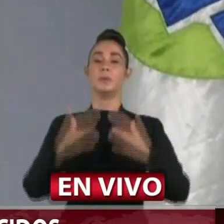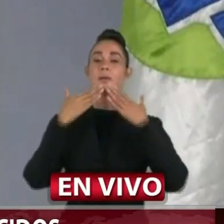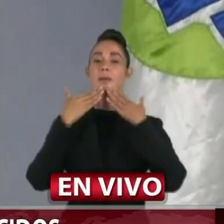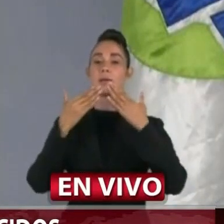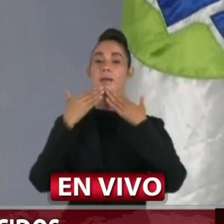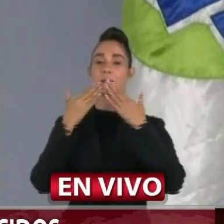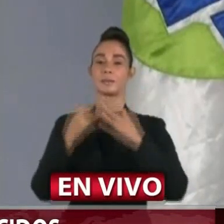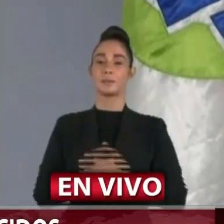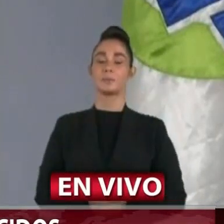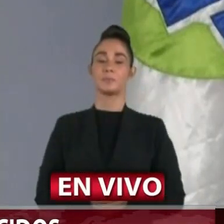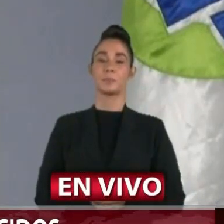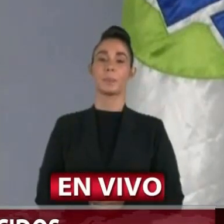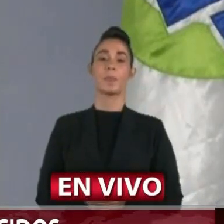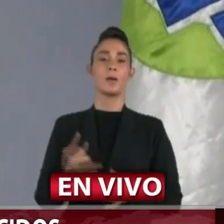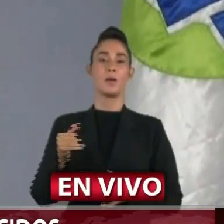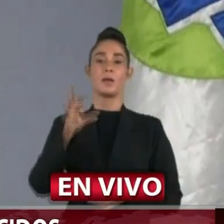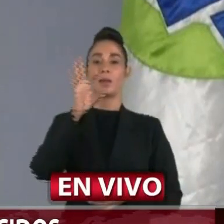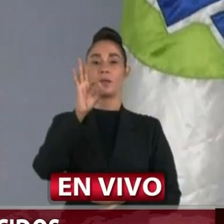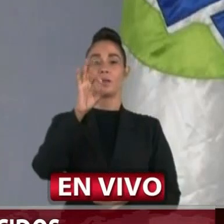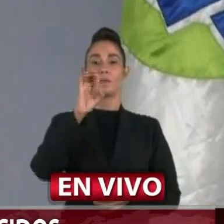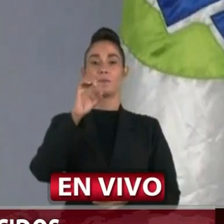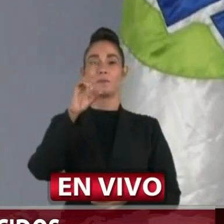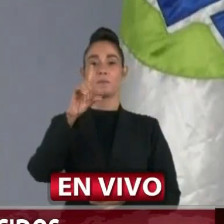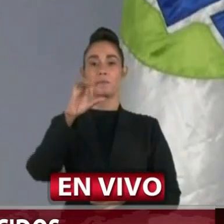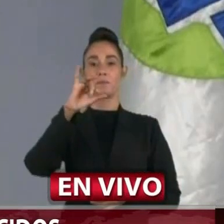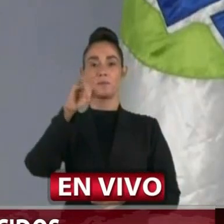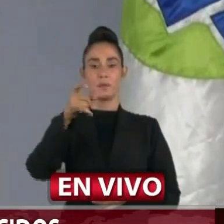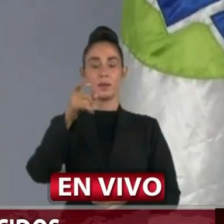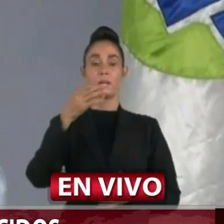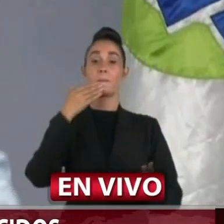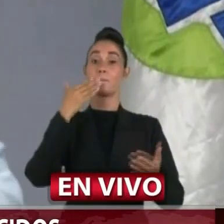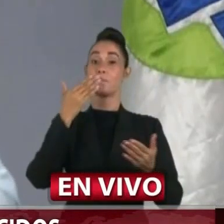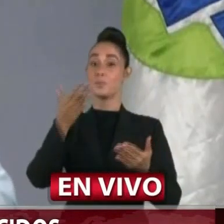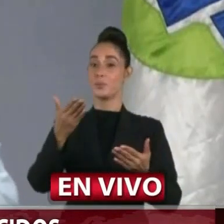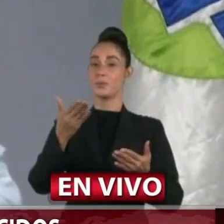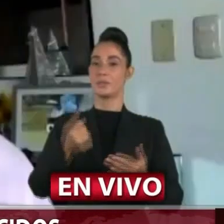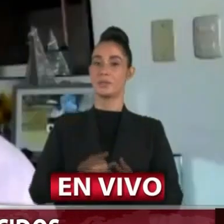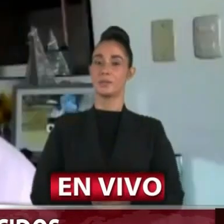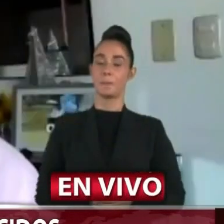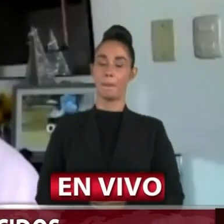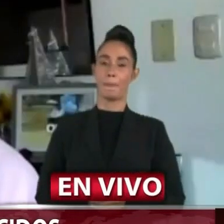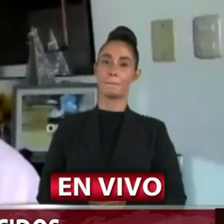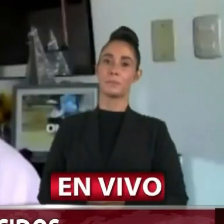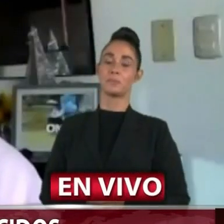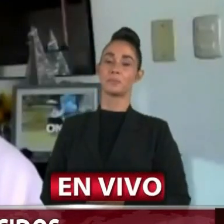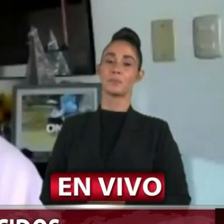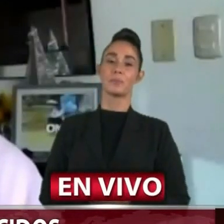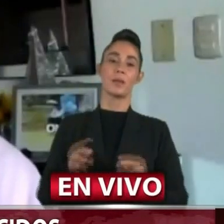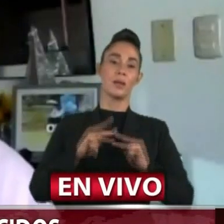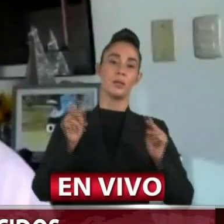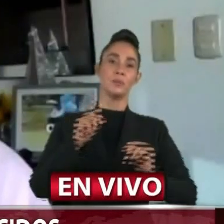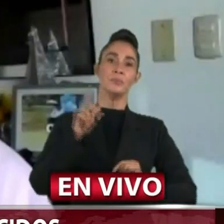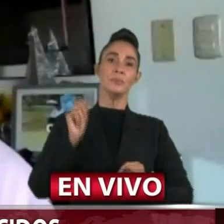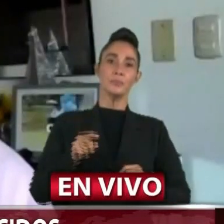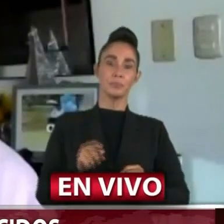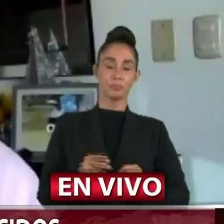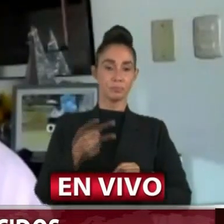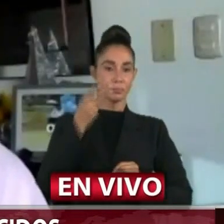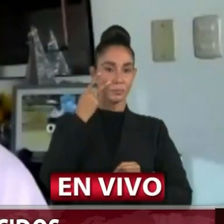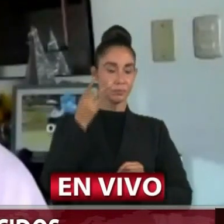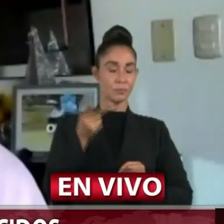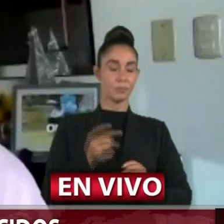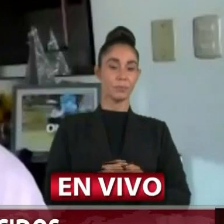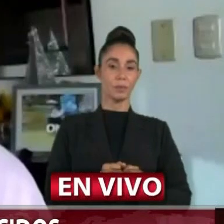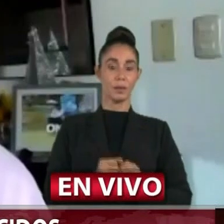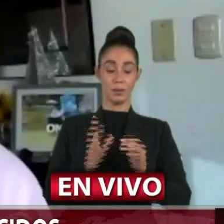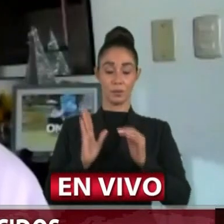Gracias, ministro. Ahora sí, Félix Lajara. Muchísimas gracias. Ministro, es evidente que